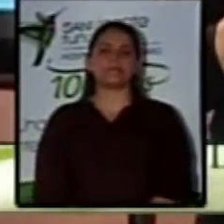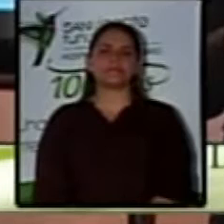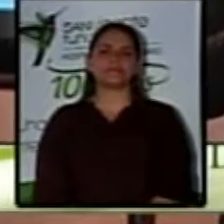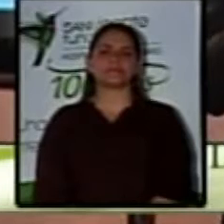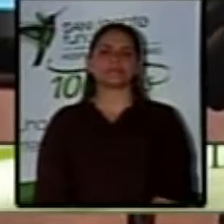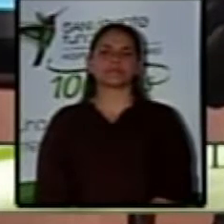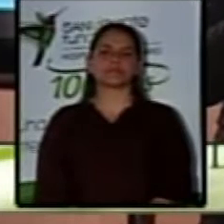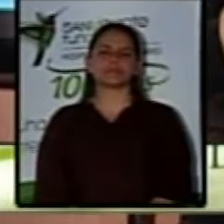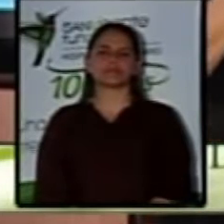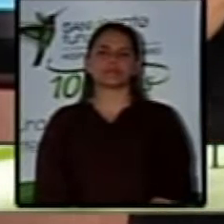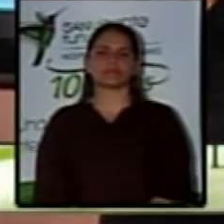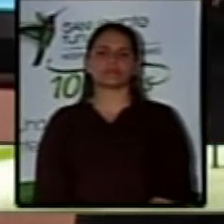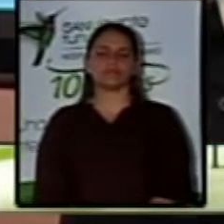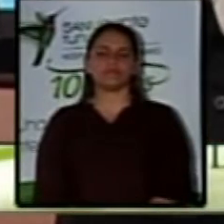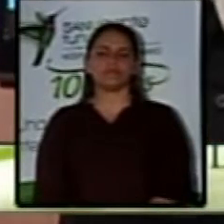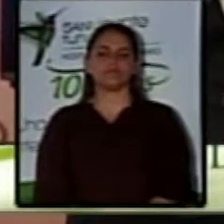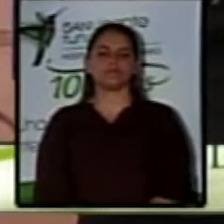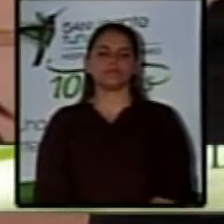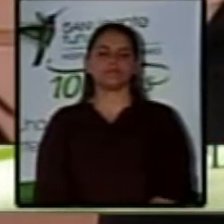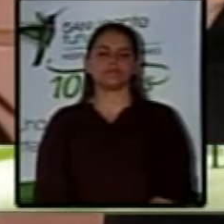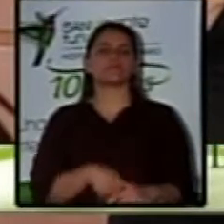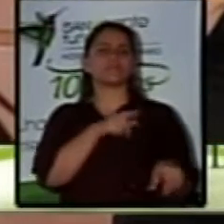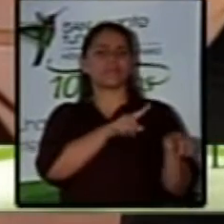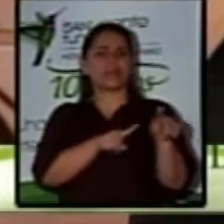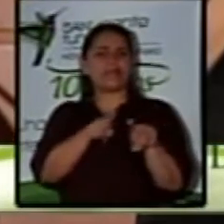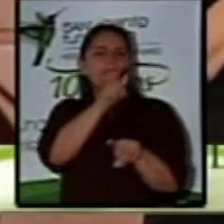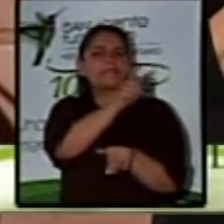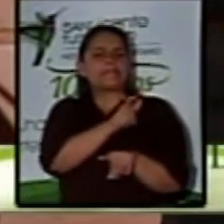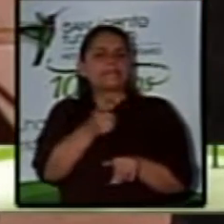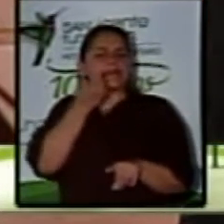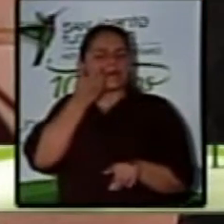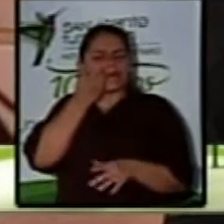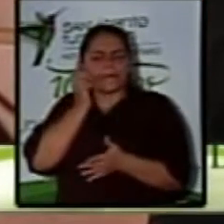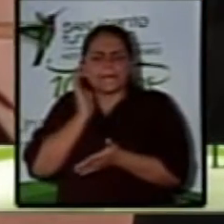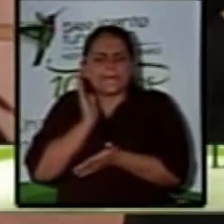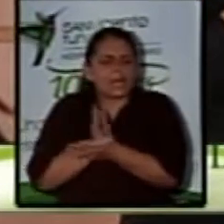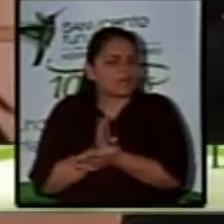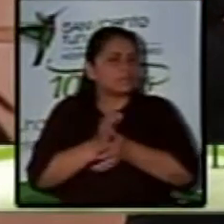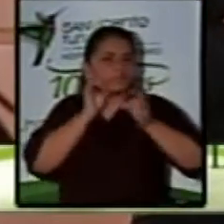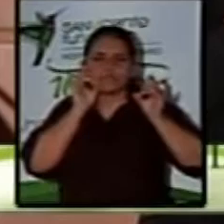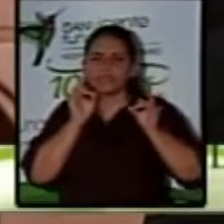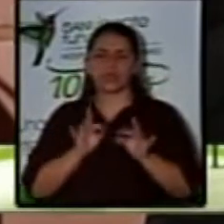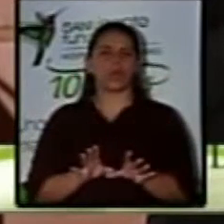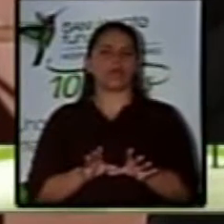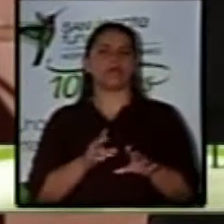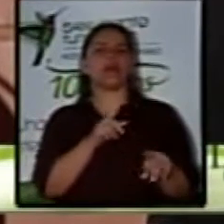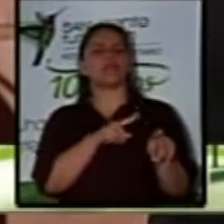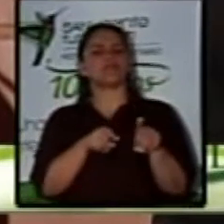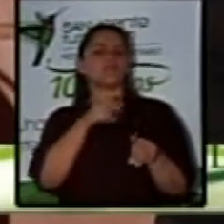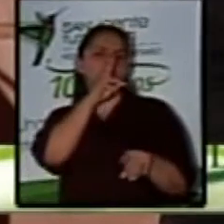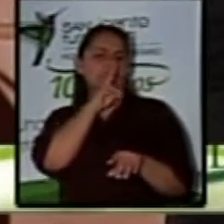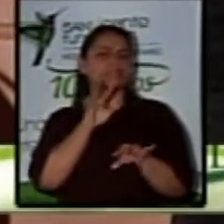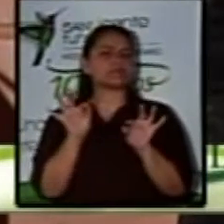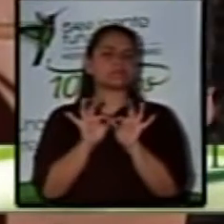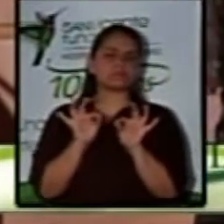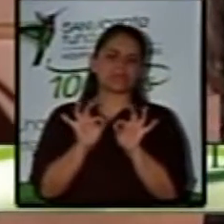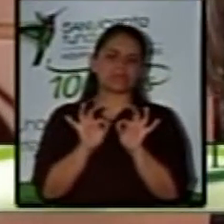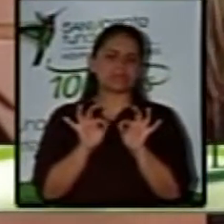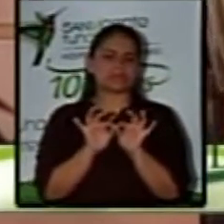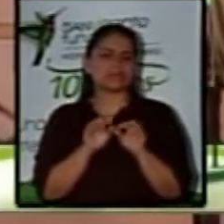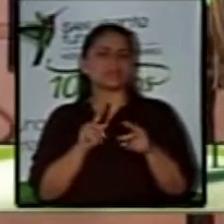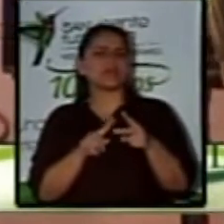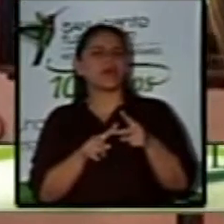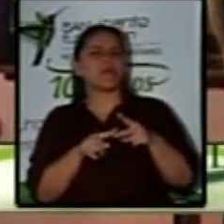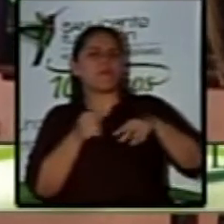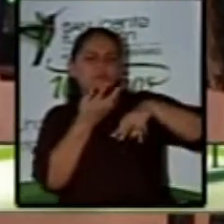Entonces, ¿por qué hay personas que sufren de esta enfermedad tan grave? Que puede ser una enfermedad inicialmente insignificante, como